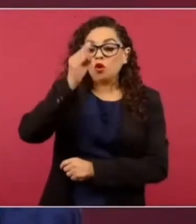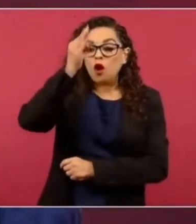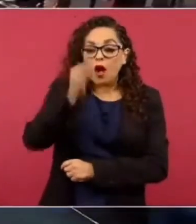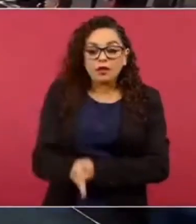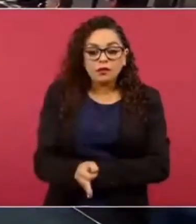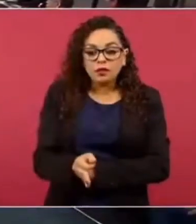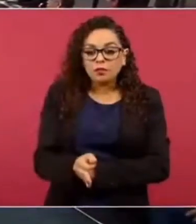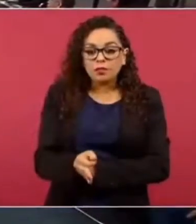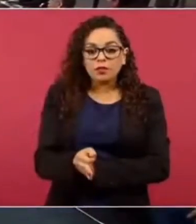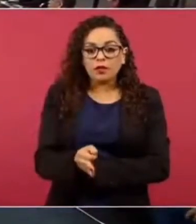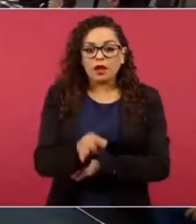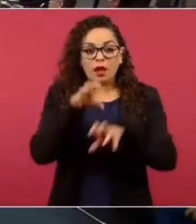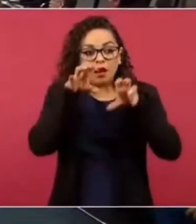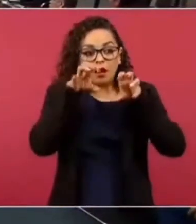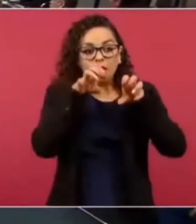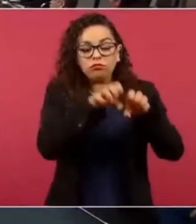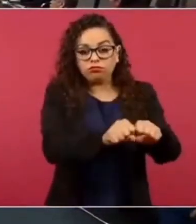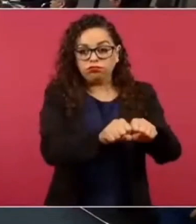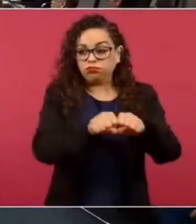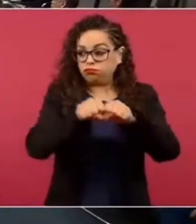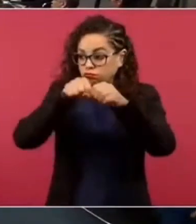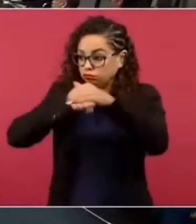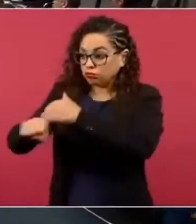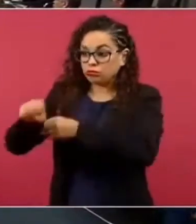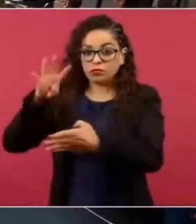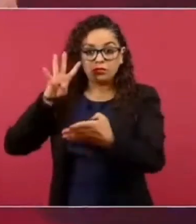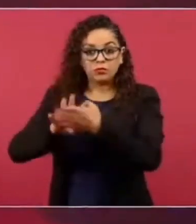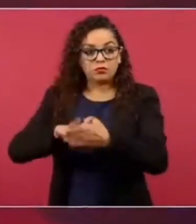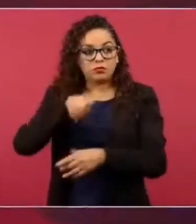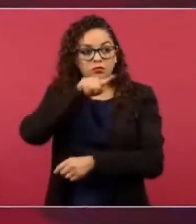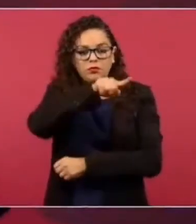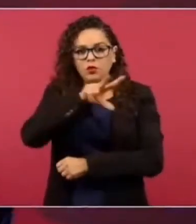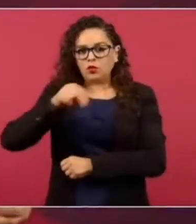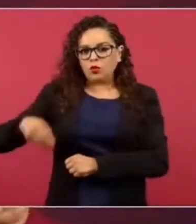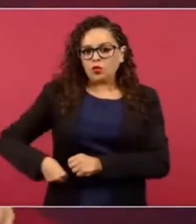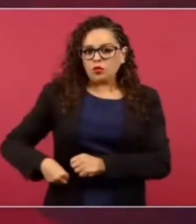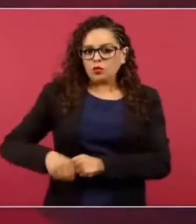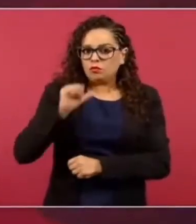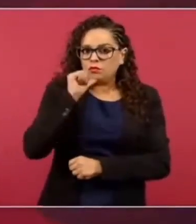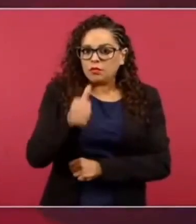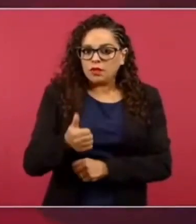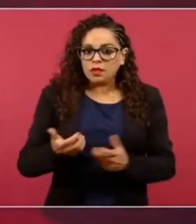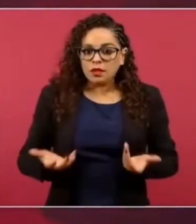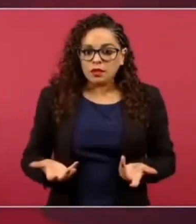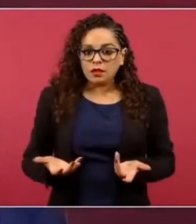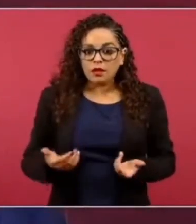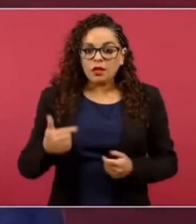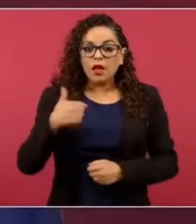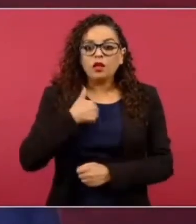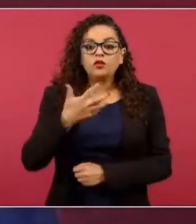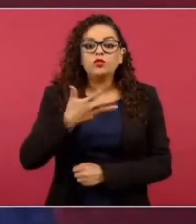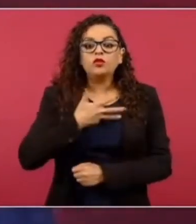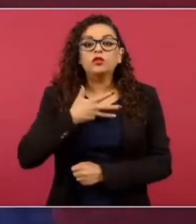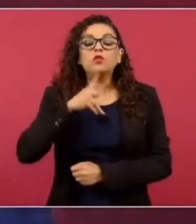se sabía si no se llevaba a cabo un juicio para saber si las pruebas eran reales. Tuvimos las pruebas en las manos y las